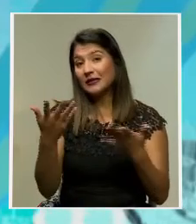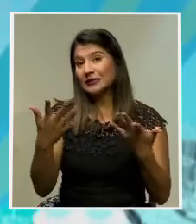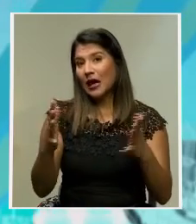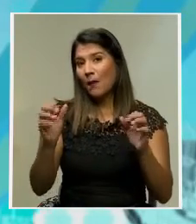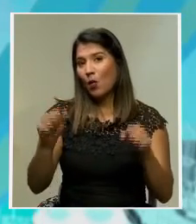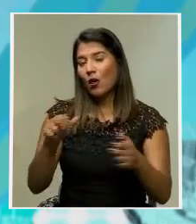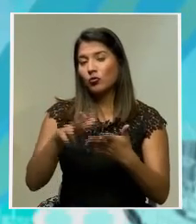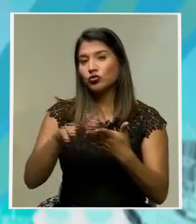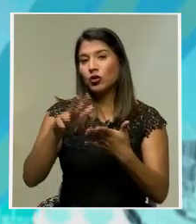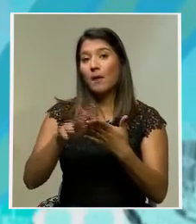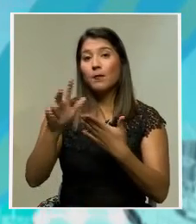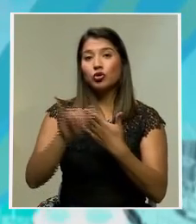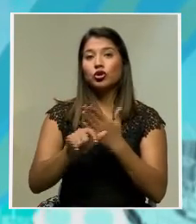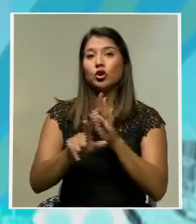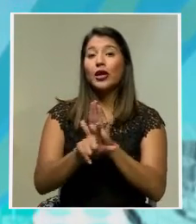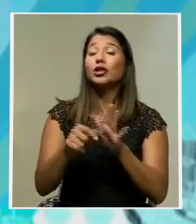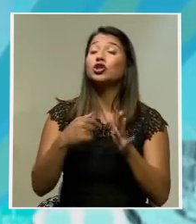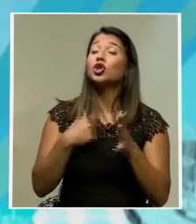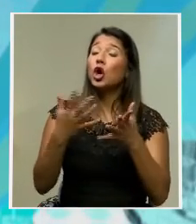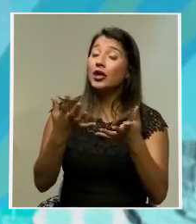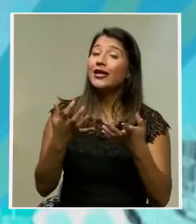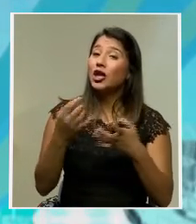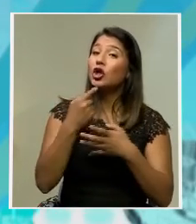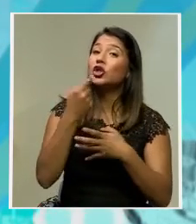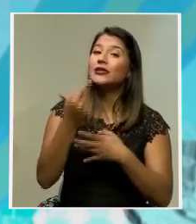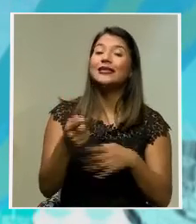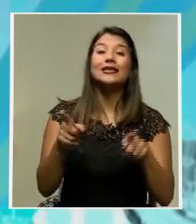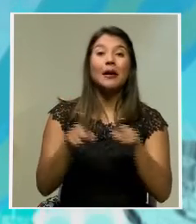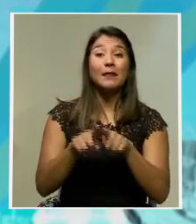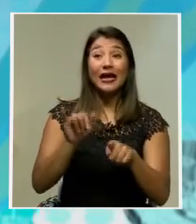ese proyecto de ley. Que yo quisiera agregar además que este